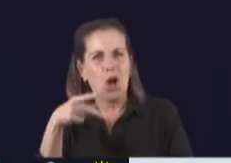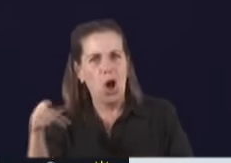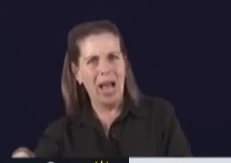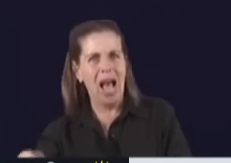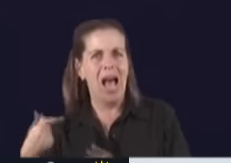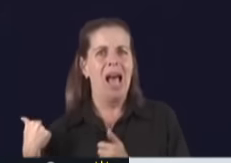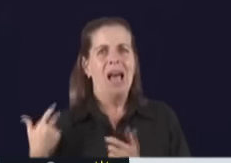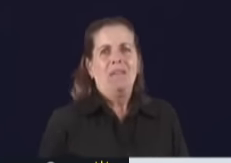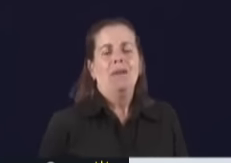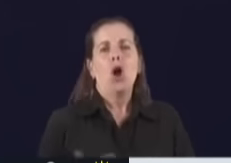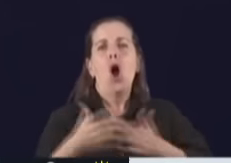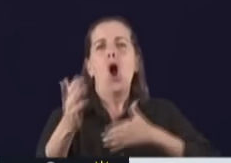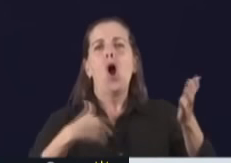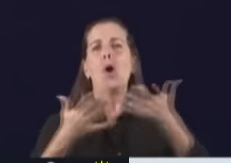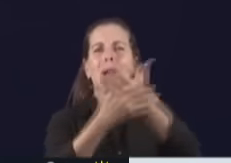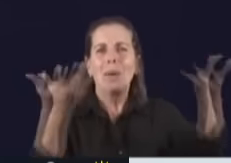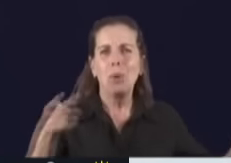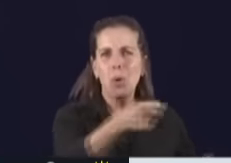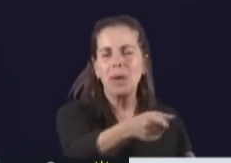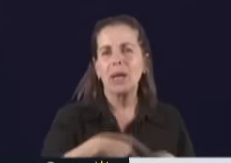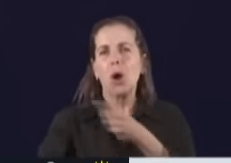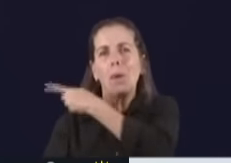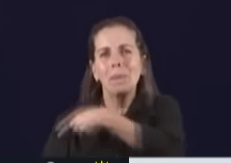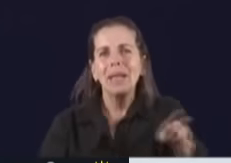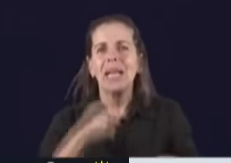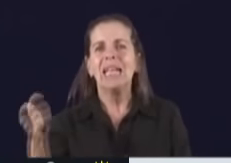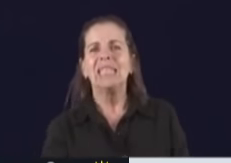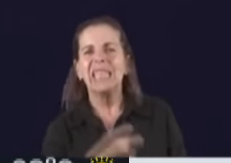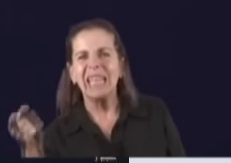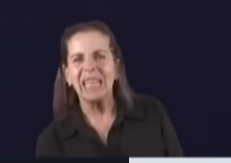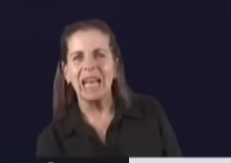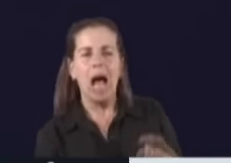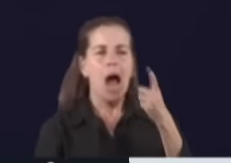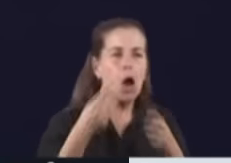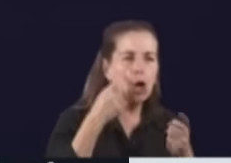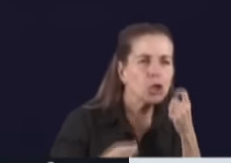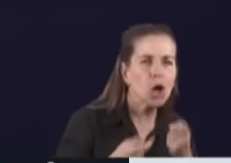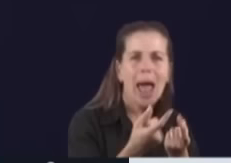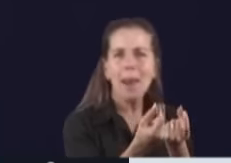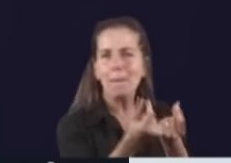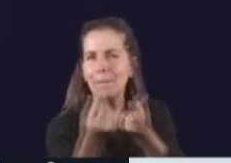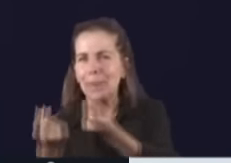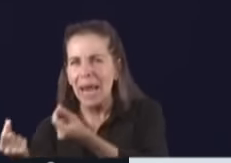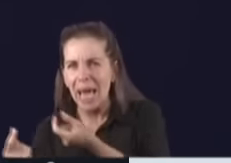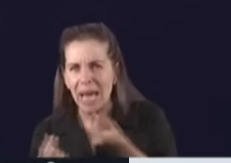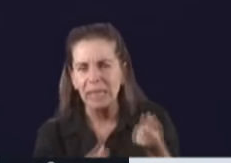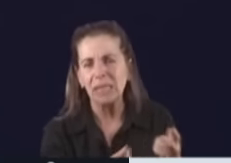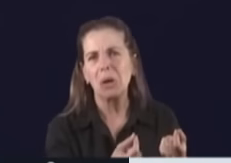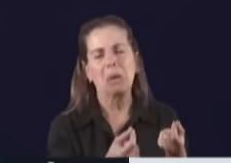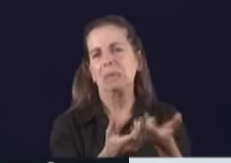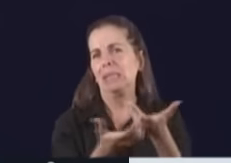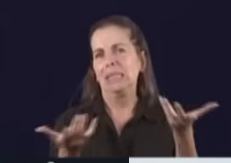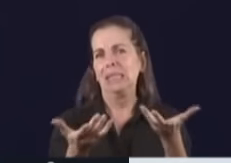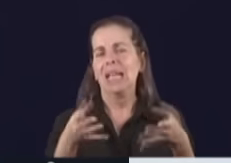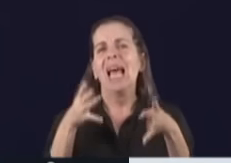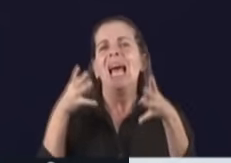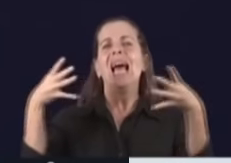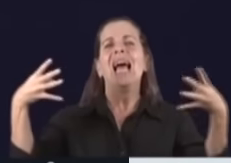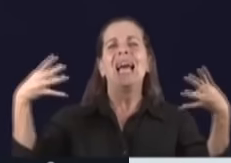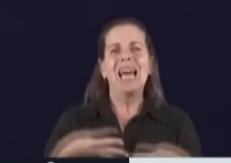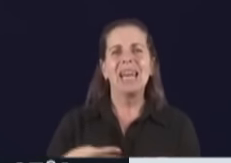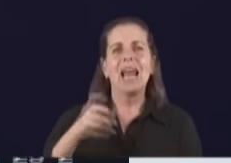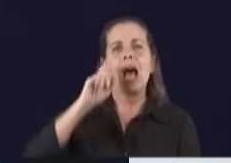Estado, mandaban a sindicalistas a controlar precios, midiendo el tamaño de las góndolas con 1 metro. En el contexto de la invasión a Ucrania, el presidente Fernández anunciaba el